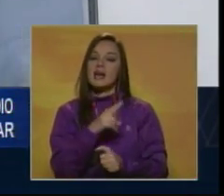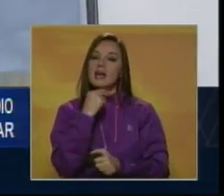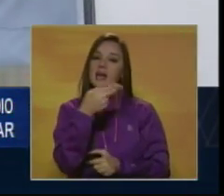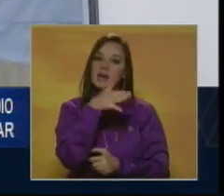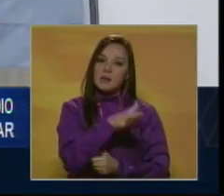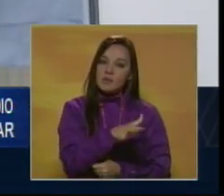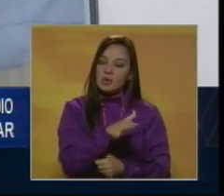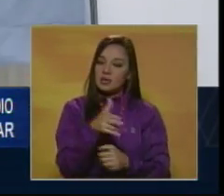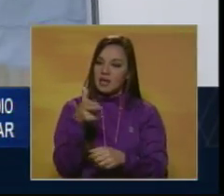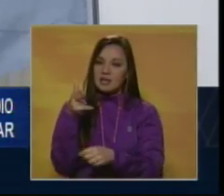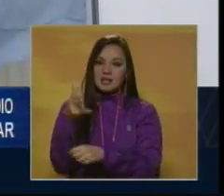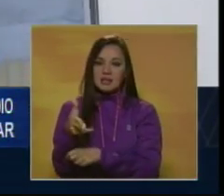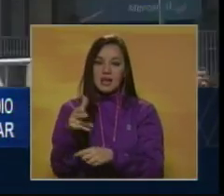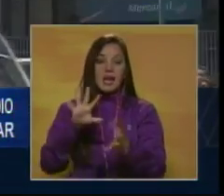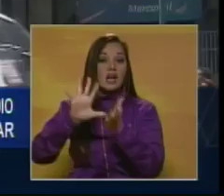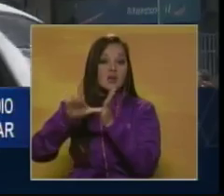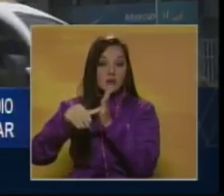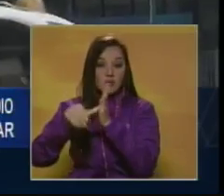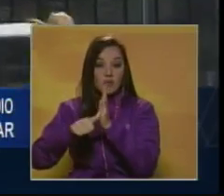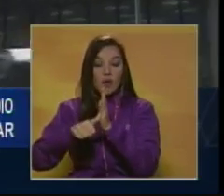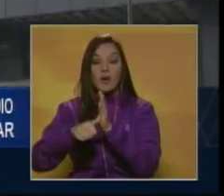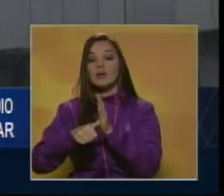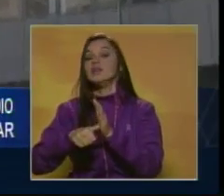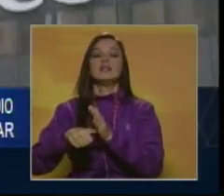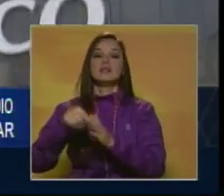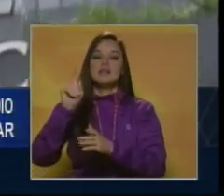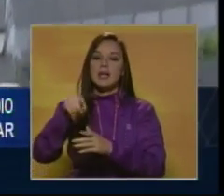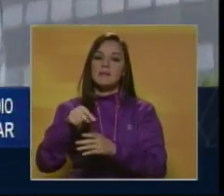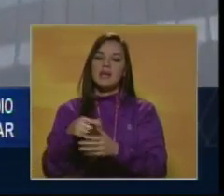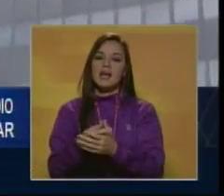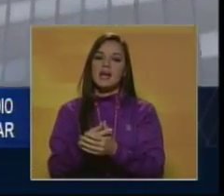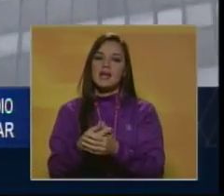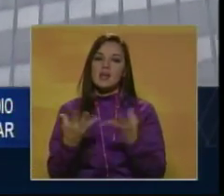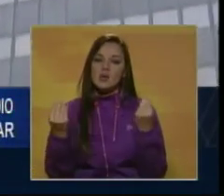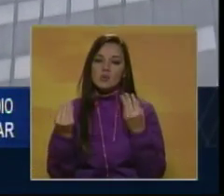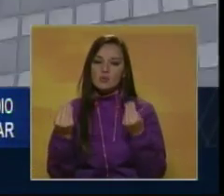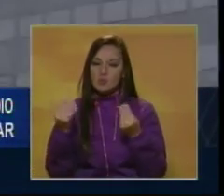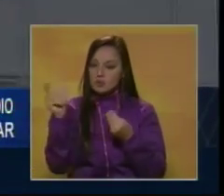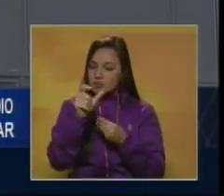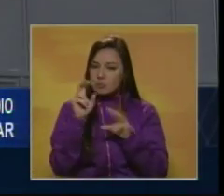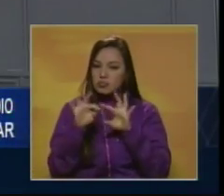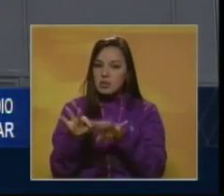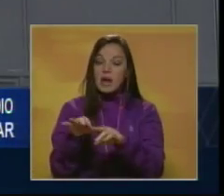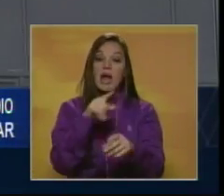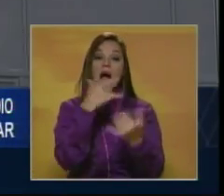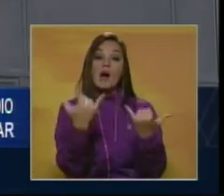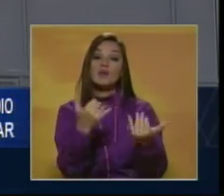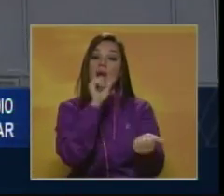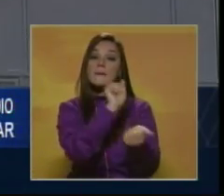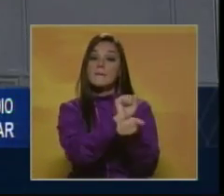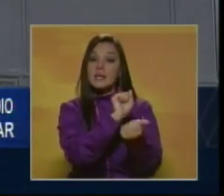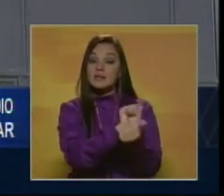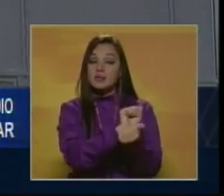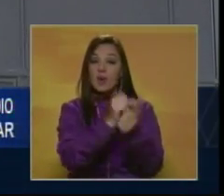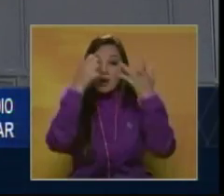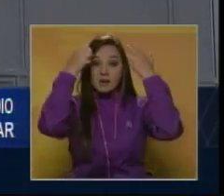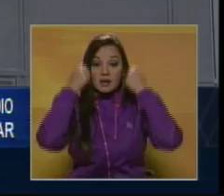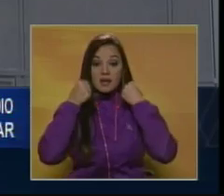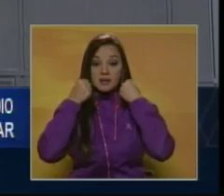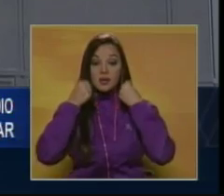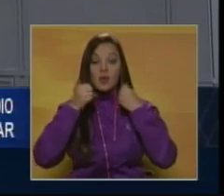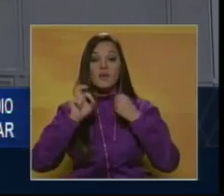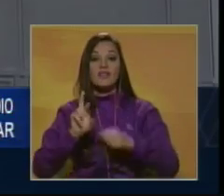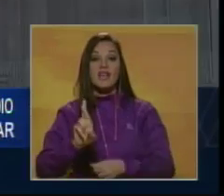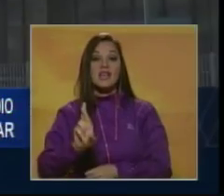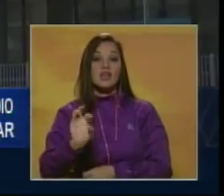calificado en la ejecución de robo, agavillamiento y concurrencia de personas, y se mantendrán privados de libertad en el internado judicial del